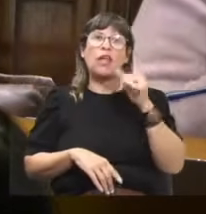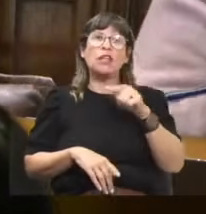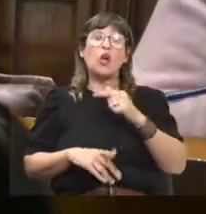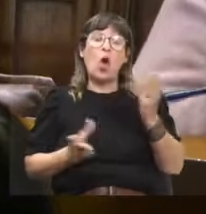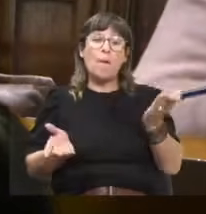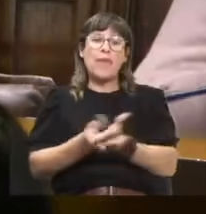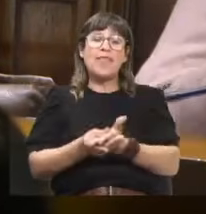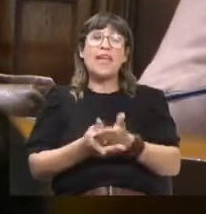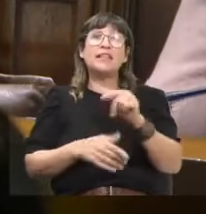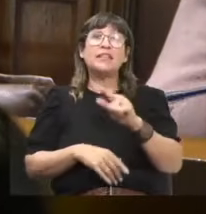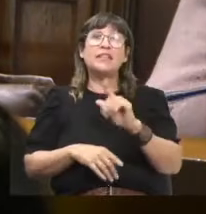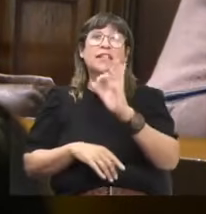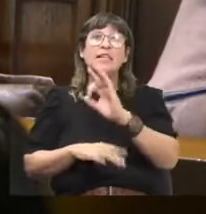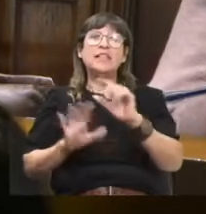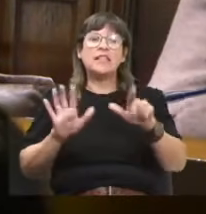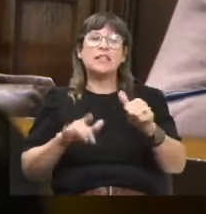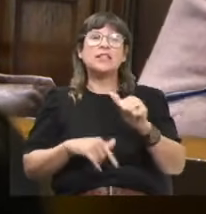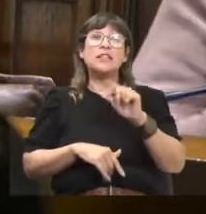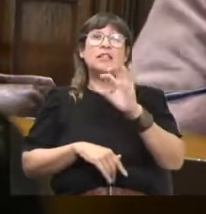expediente